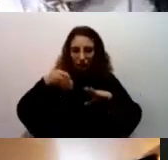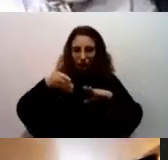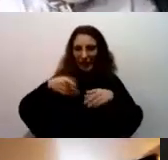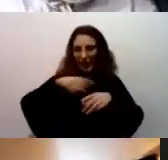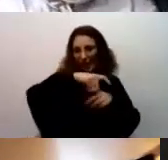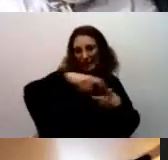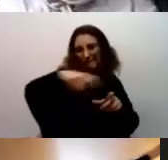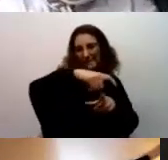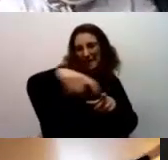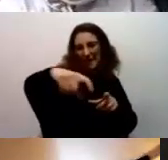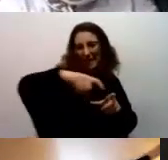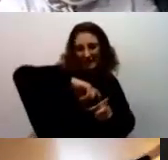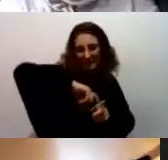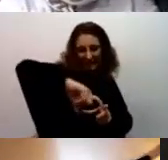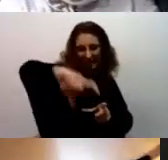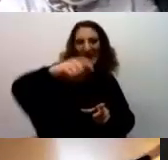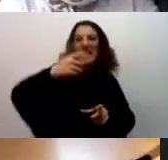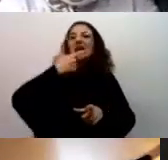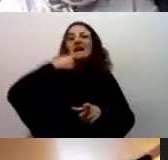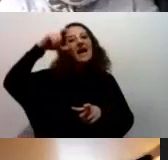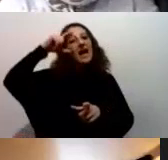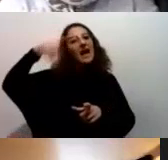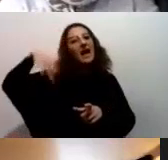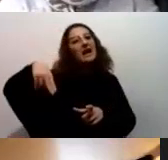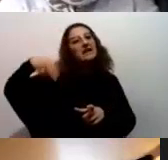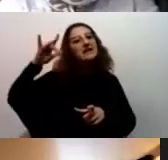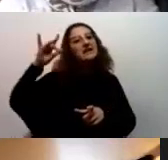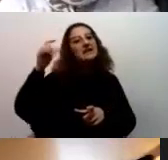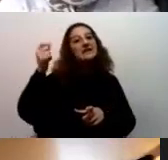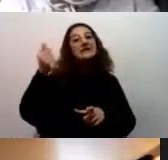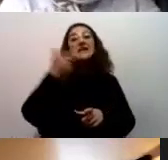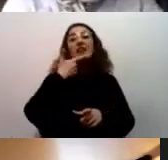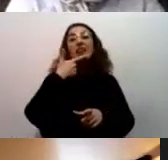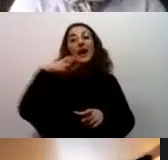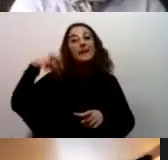aceras por intermedio de